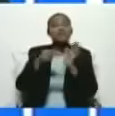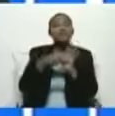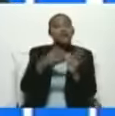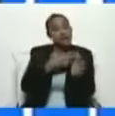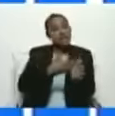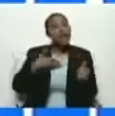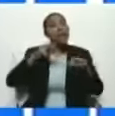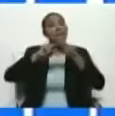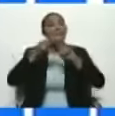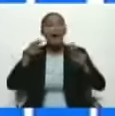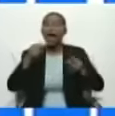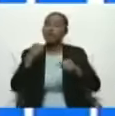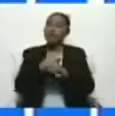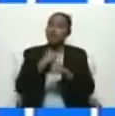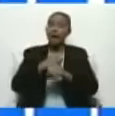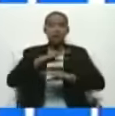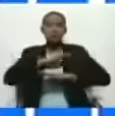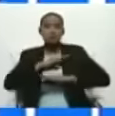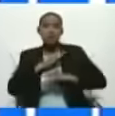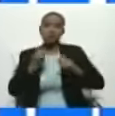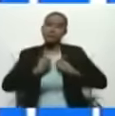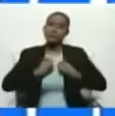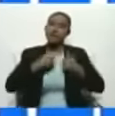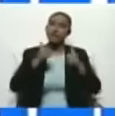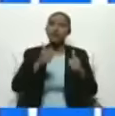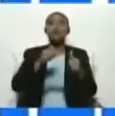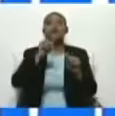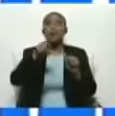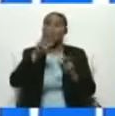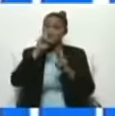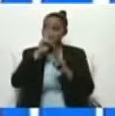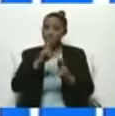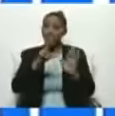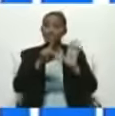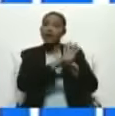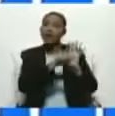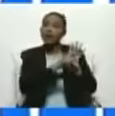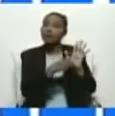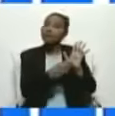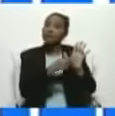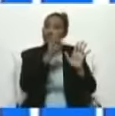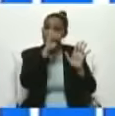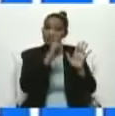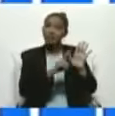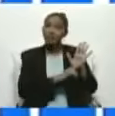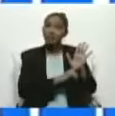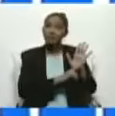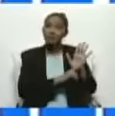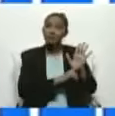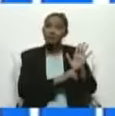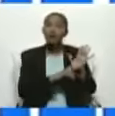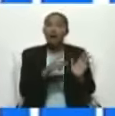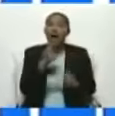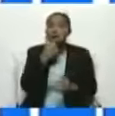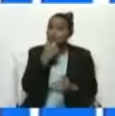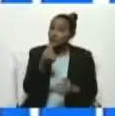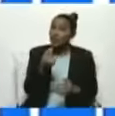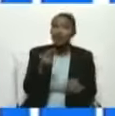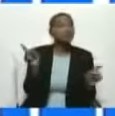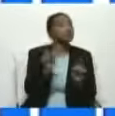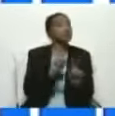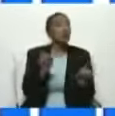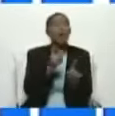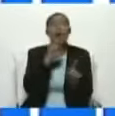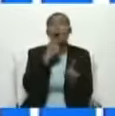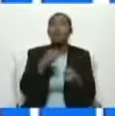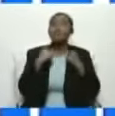Paz. Que se respeten las leyes. No ha sido fácil, pero lo conseguimos. ¿Quién lo